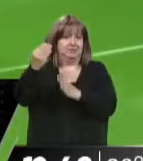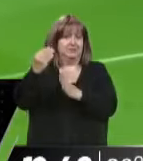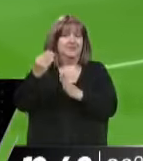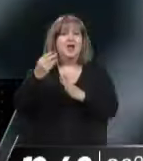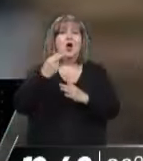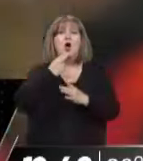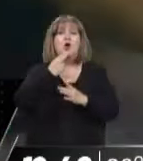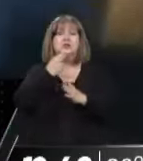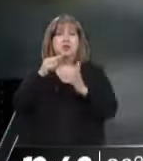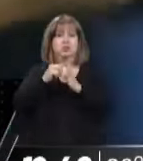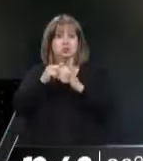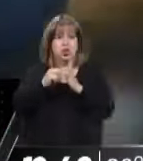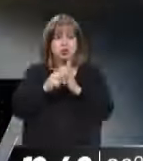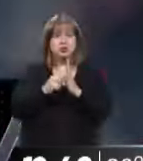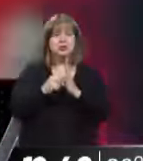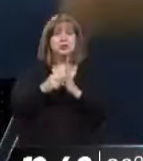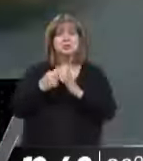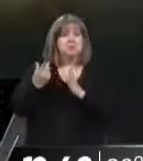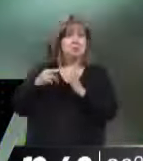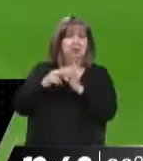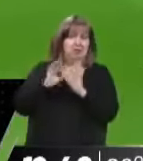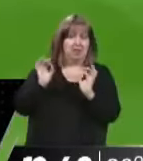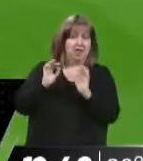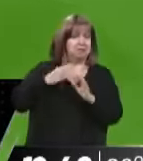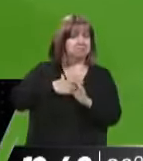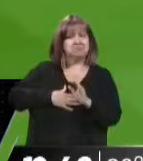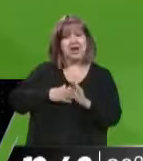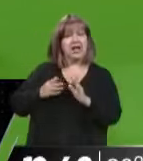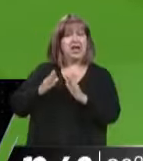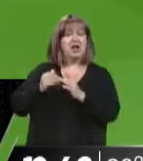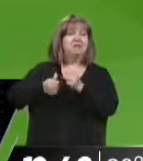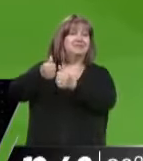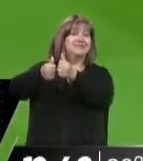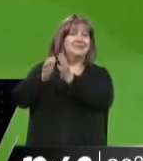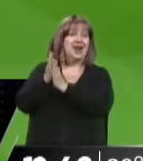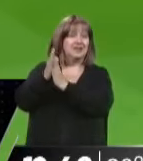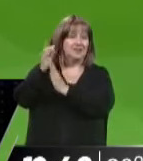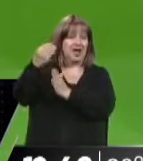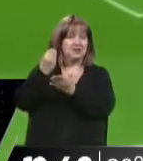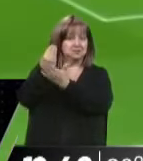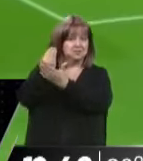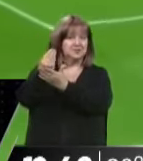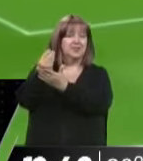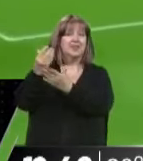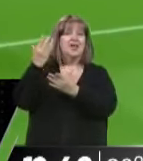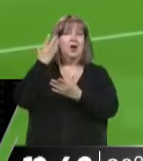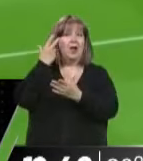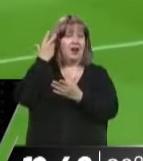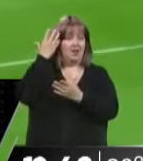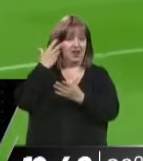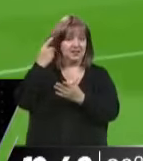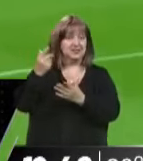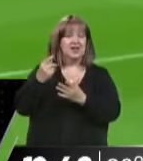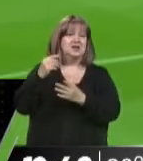con 11 unidades. No tiene demasiados problemas para clasificarse el equipo de Lionel Messi,